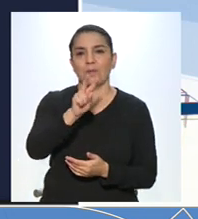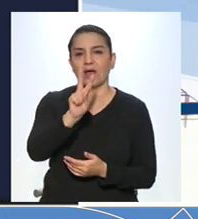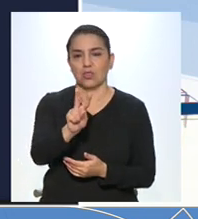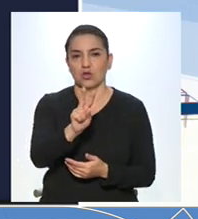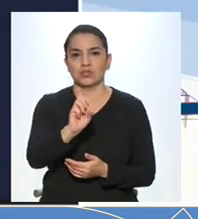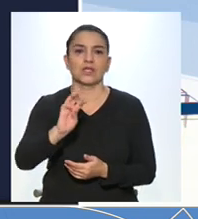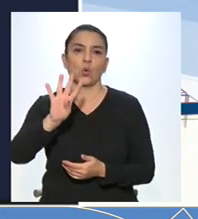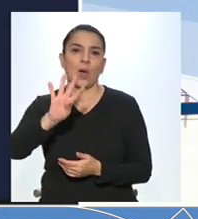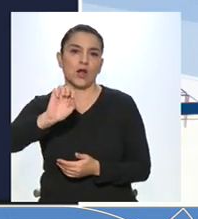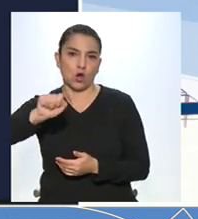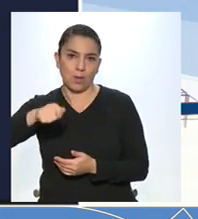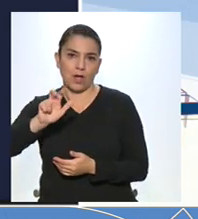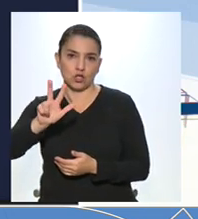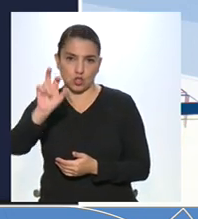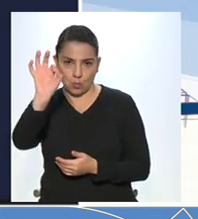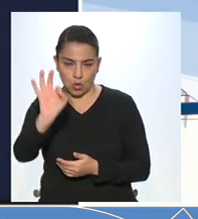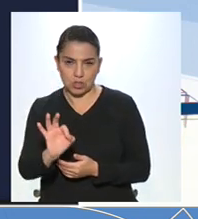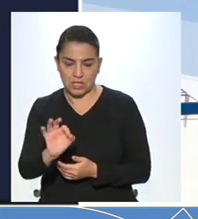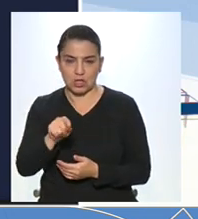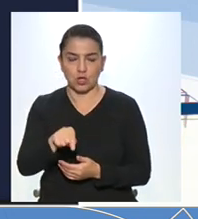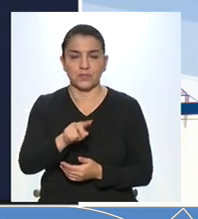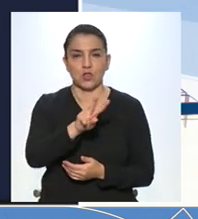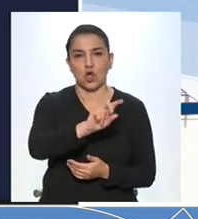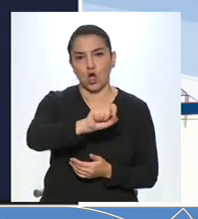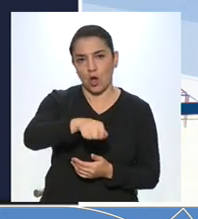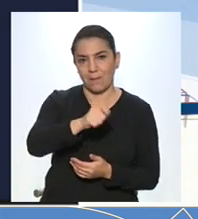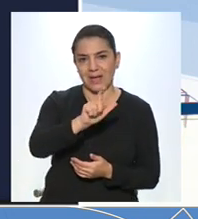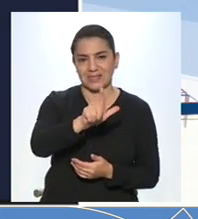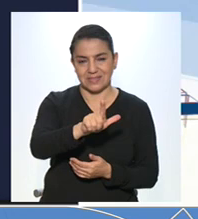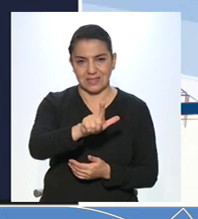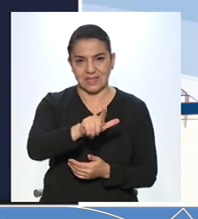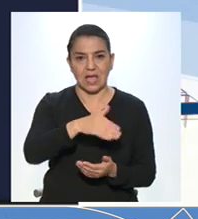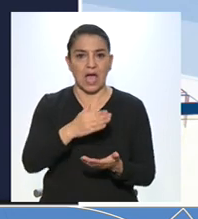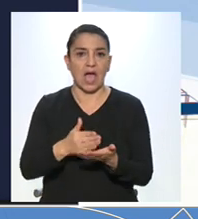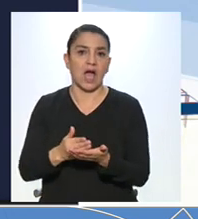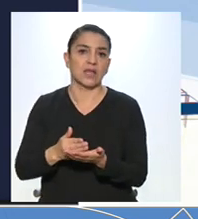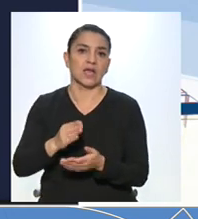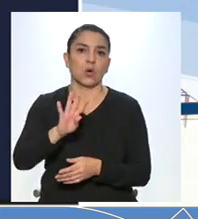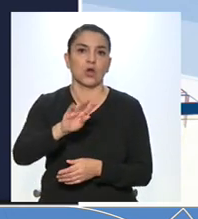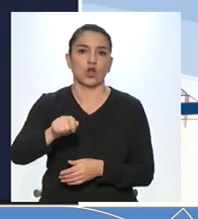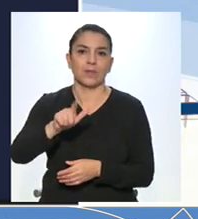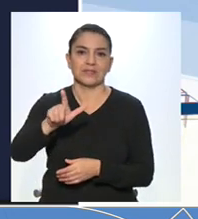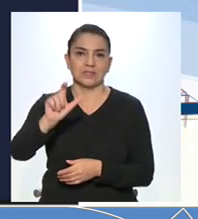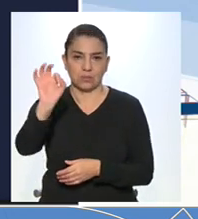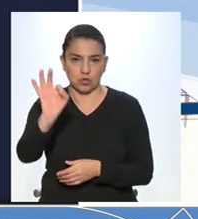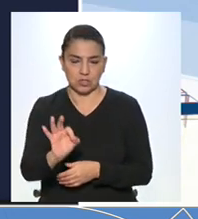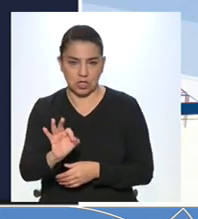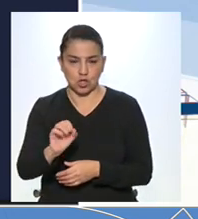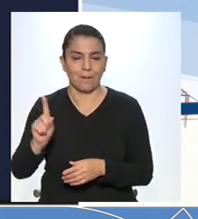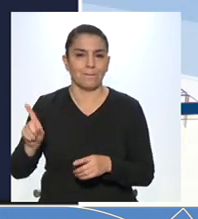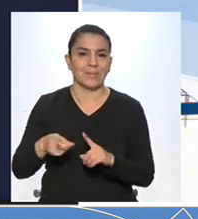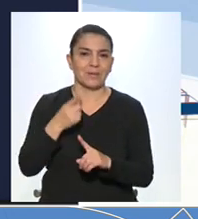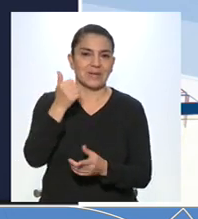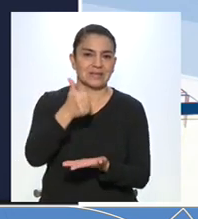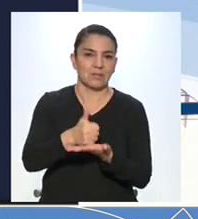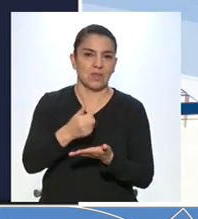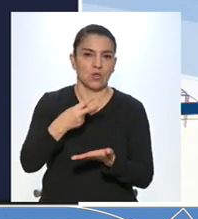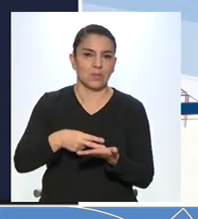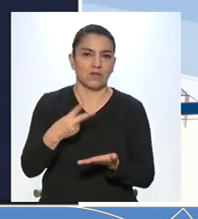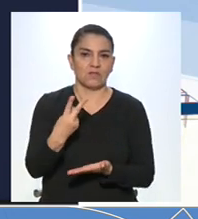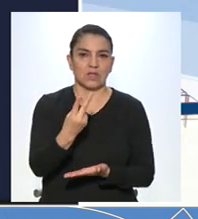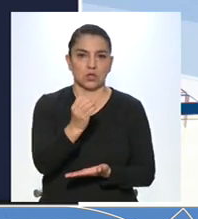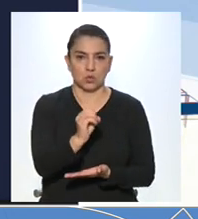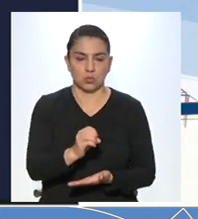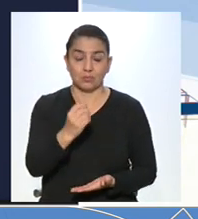nivel de producto y entre 2,7 y 4,4% en el primer semestre de 2021. Este